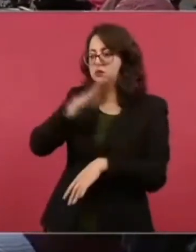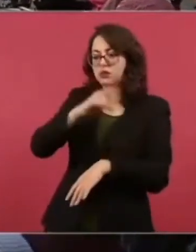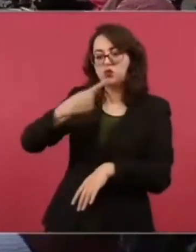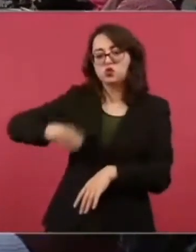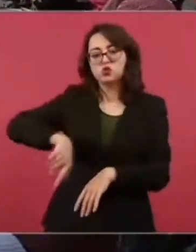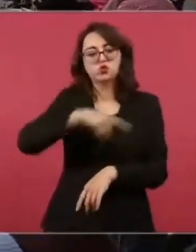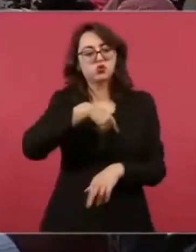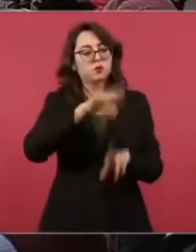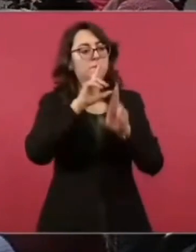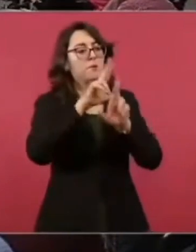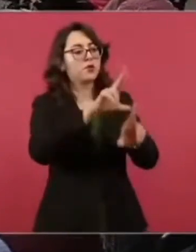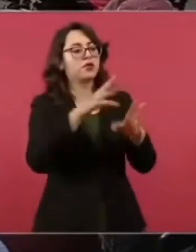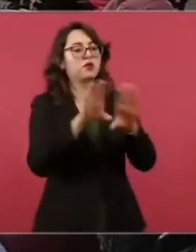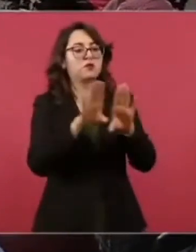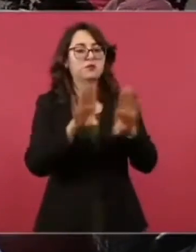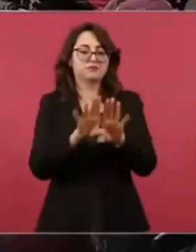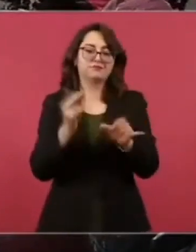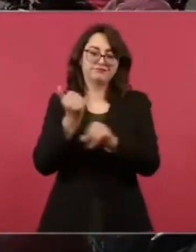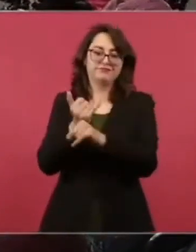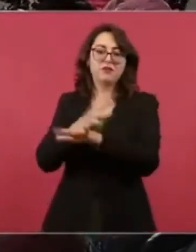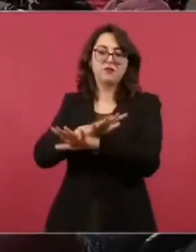en el 18